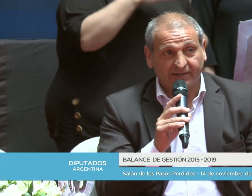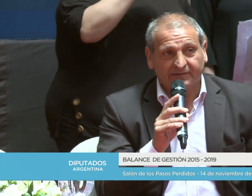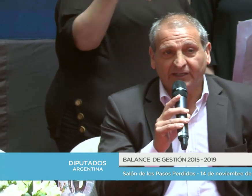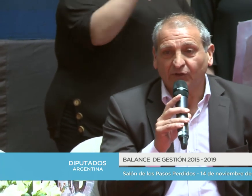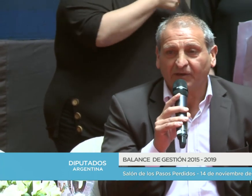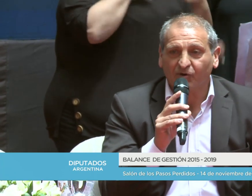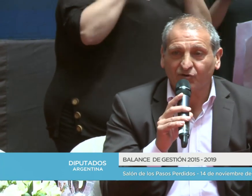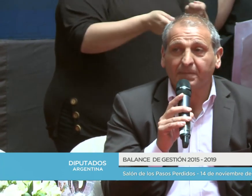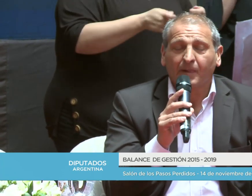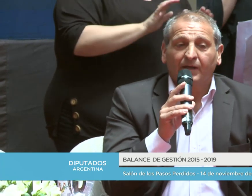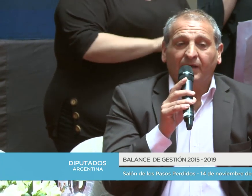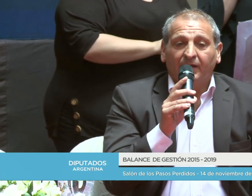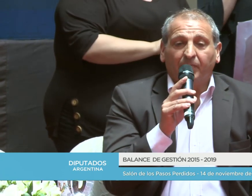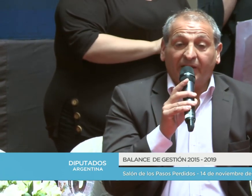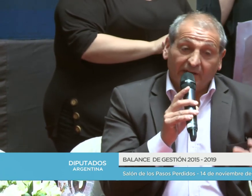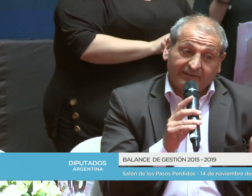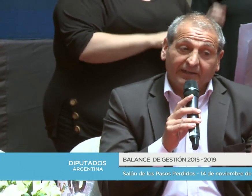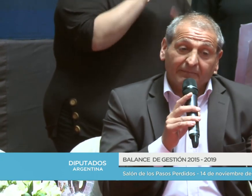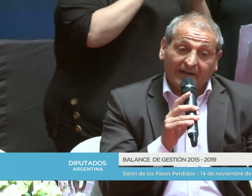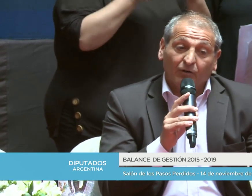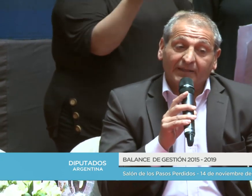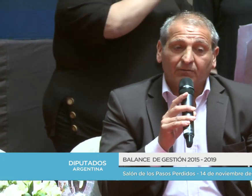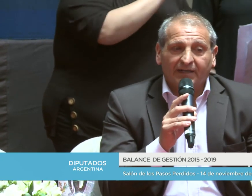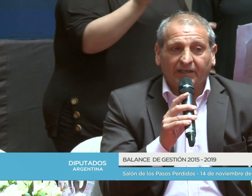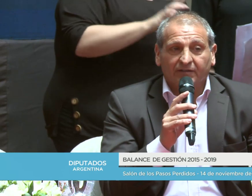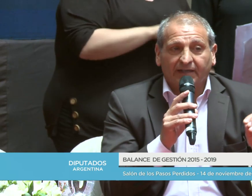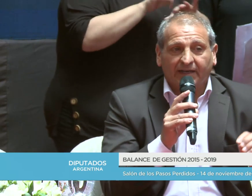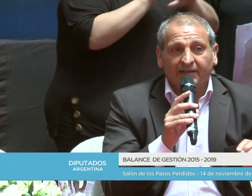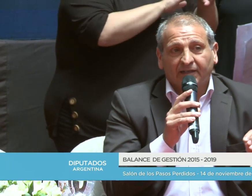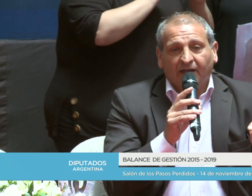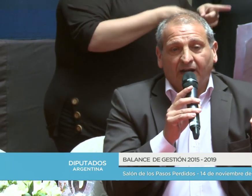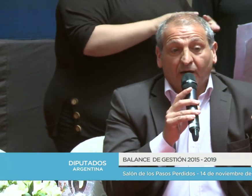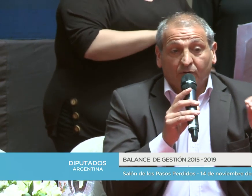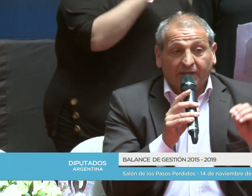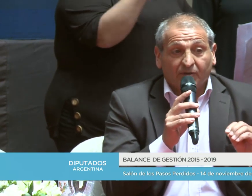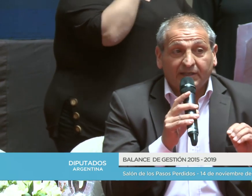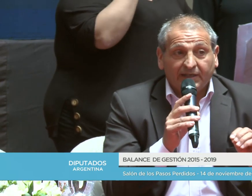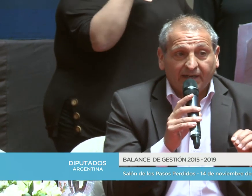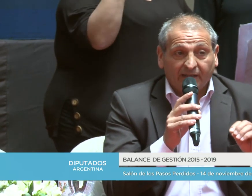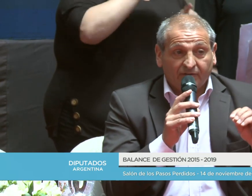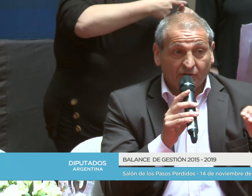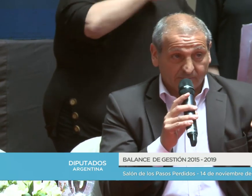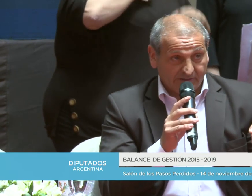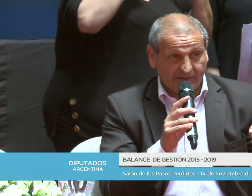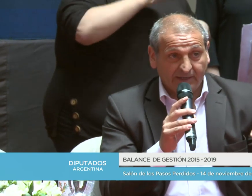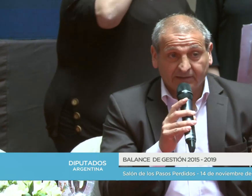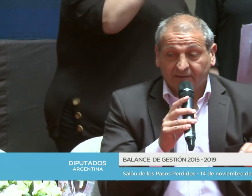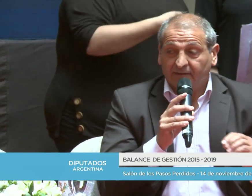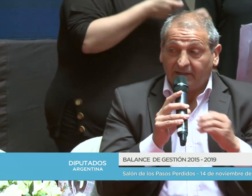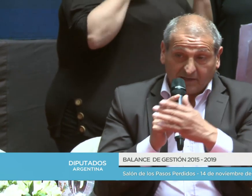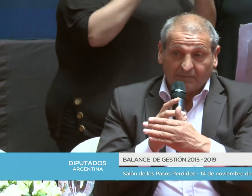tendrían que haber tenido ese apoyo. Pero en ese marco particular quiero destacar la voluntad política, la decisión